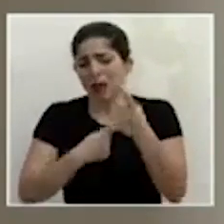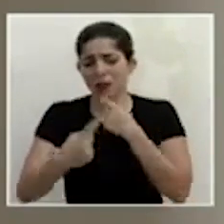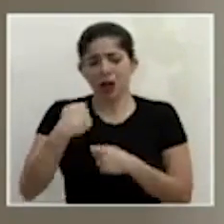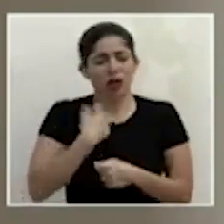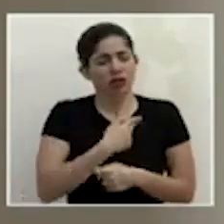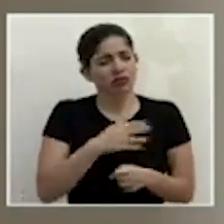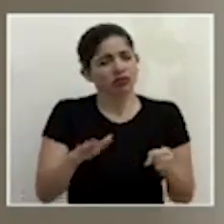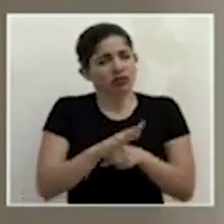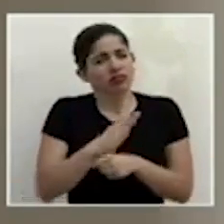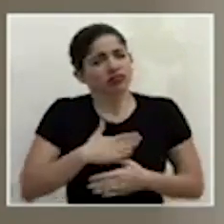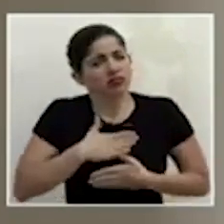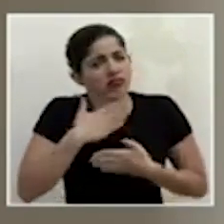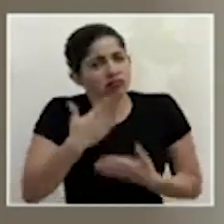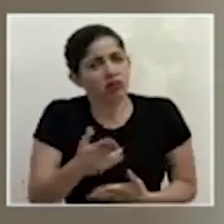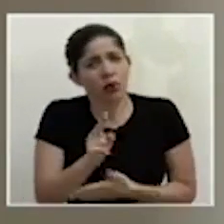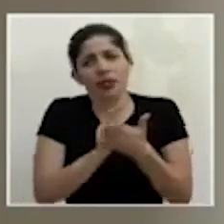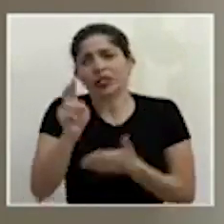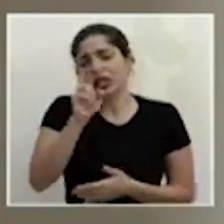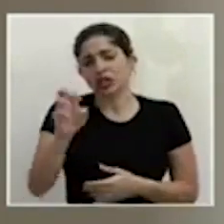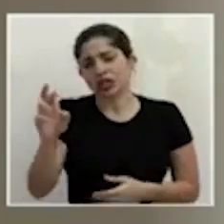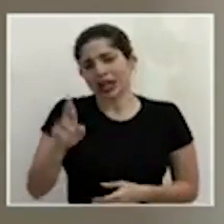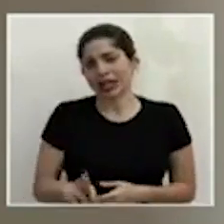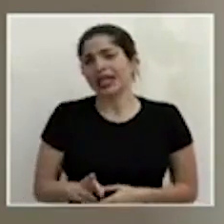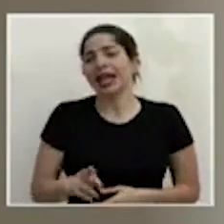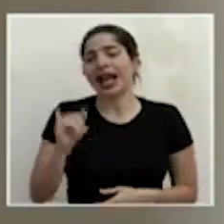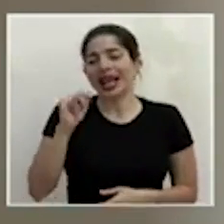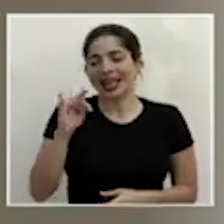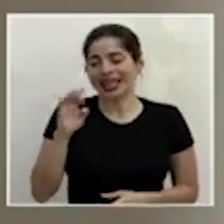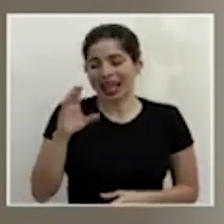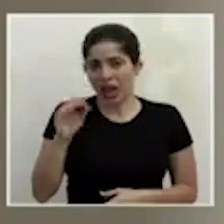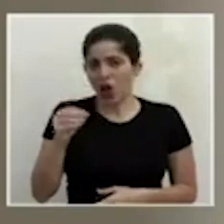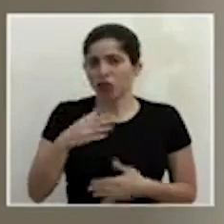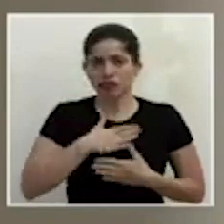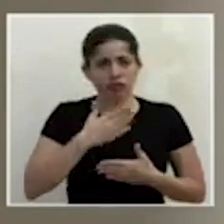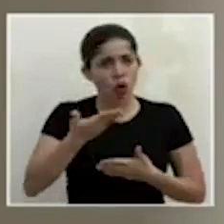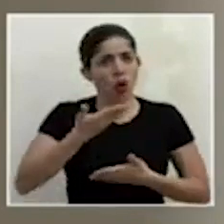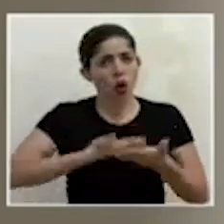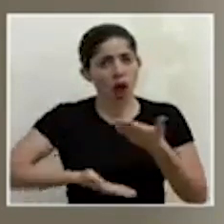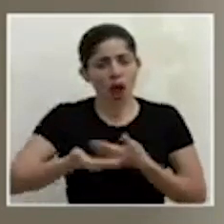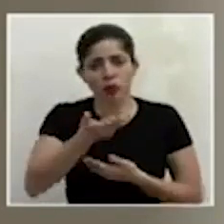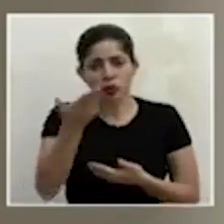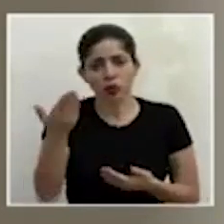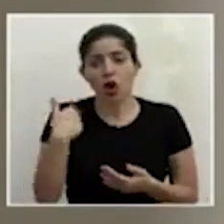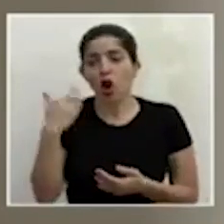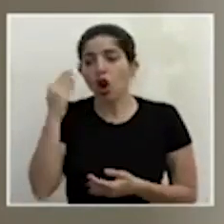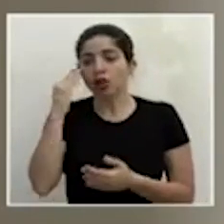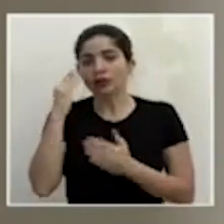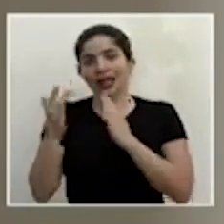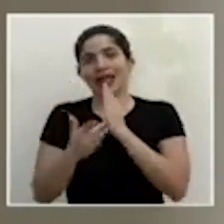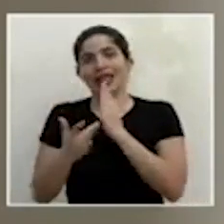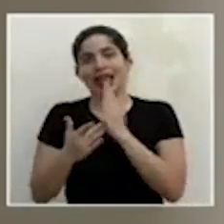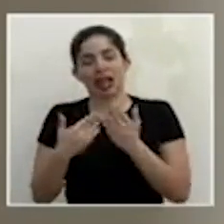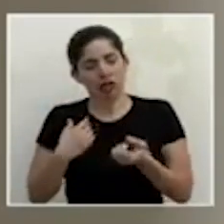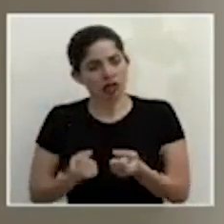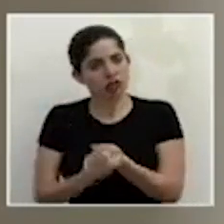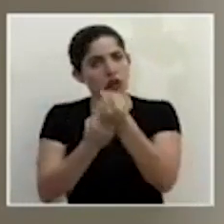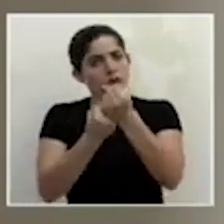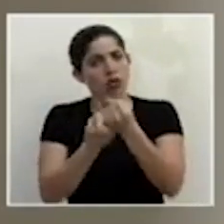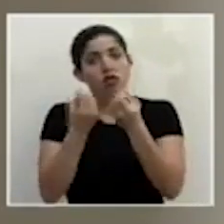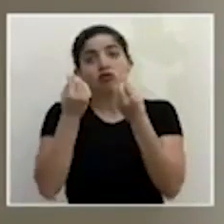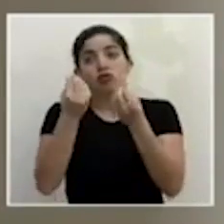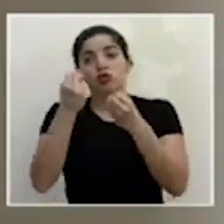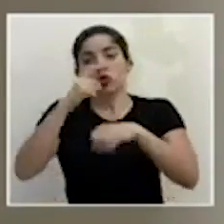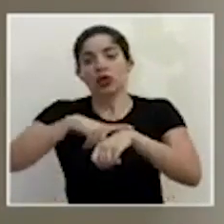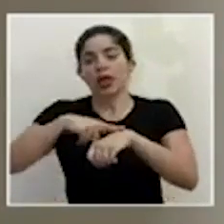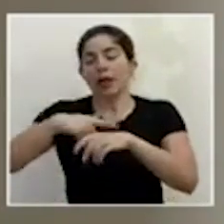en la mayor disposición desde la Universidad de Costa Rica desde INTECO a colaborarles a colaborarles con conocimiento técnico que es parte de lo que mucho tiempo